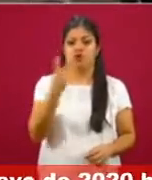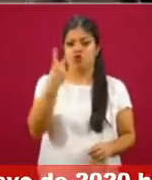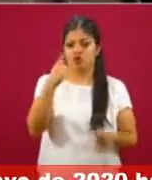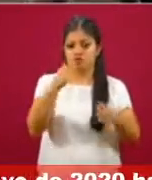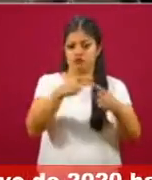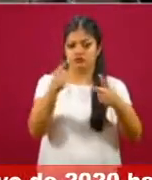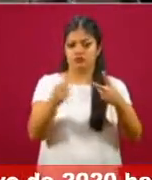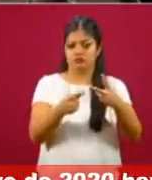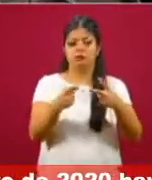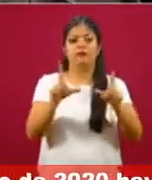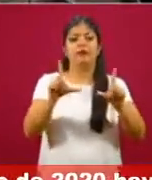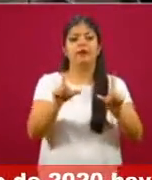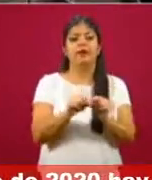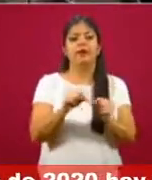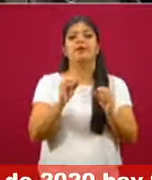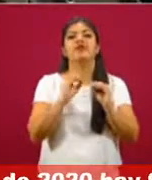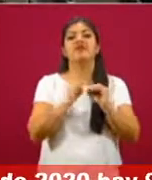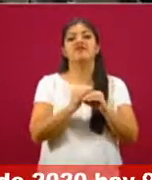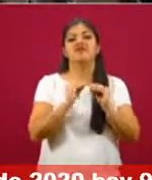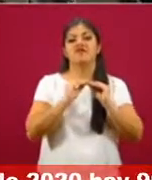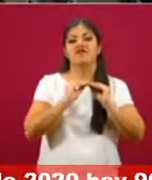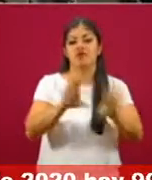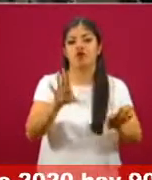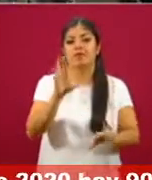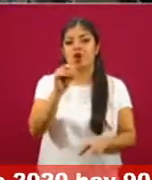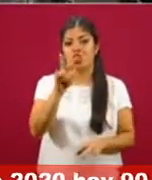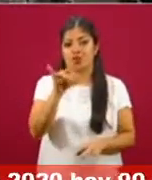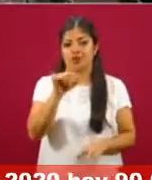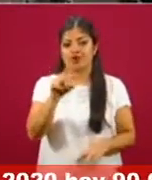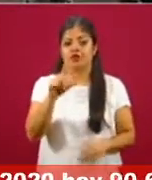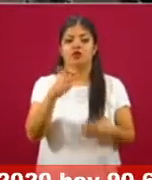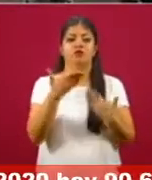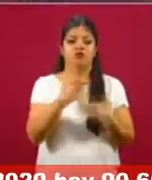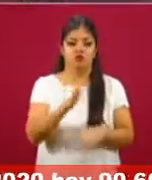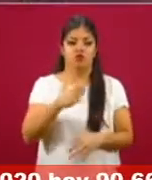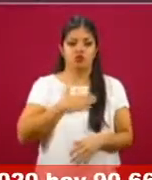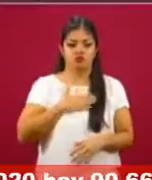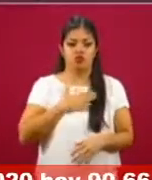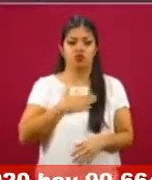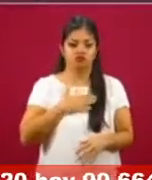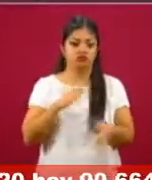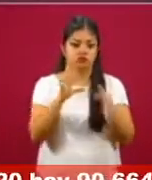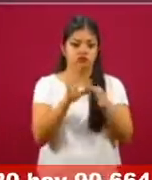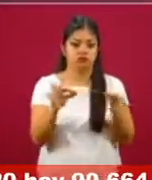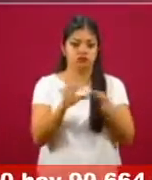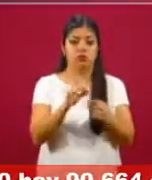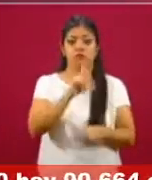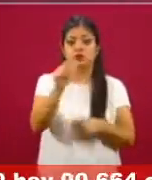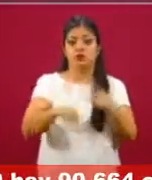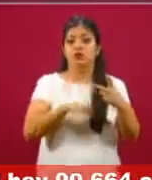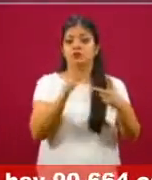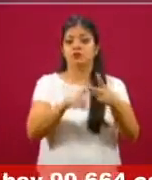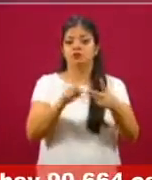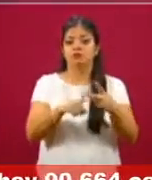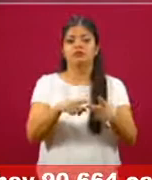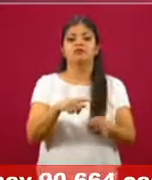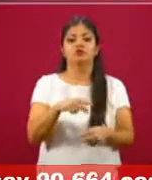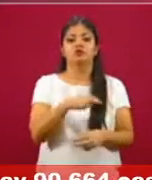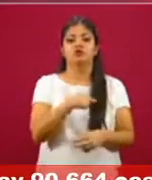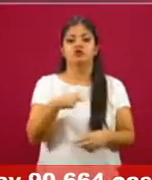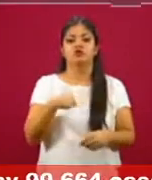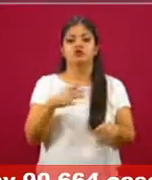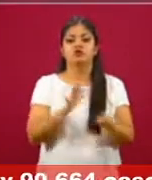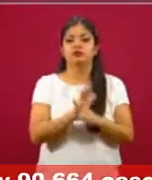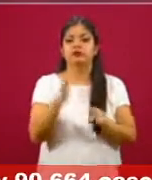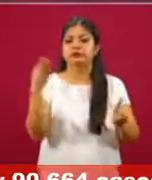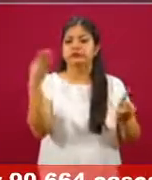breve y es el informe técnico de COVID que presentaré yo mismo, y enseguida la parte sustantiva la vamos a dedicar a un